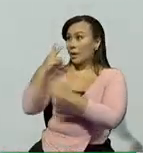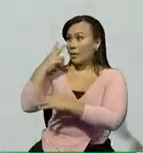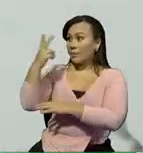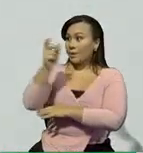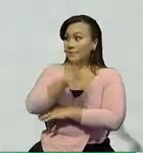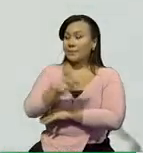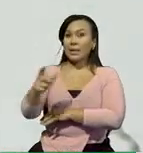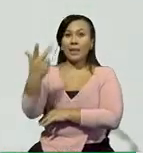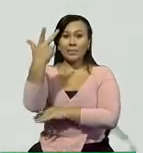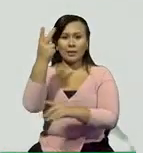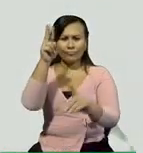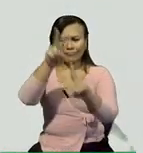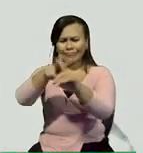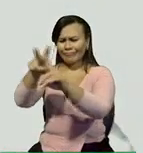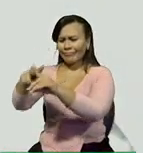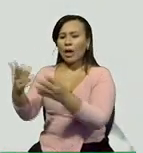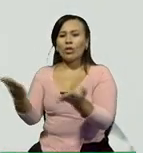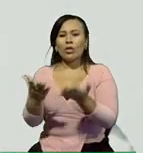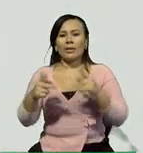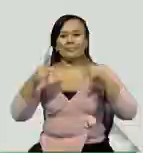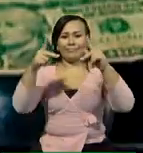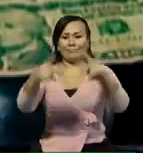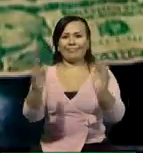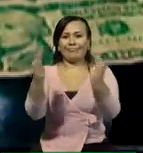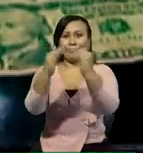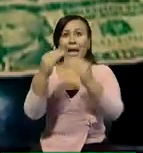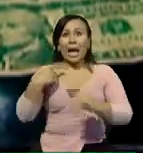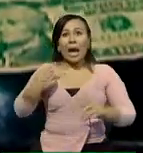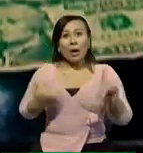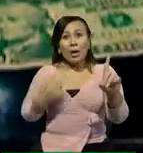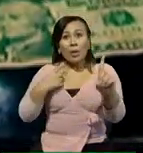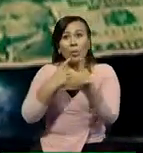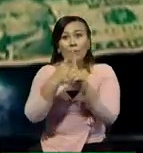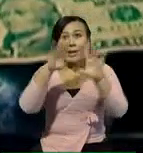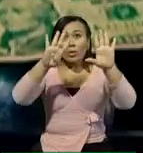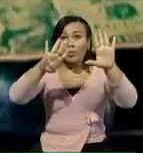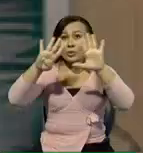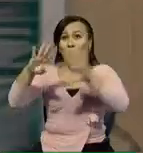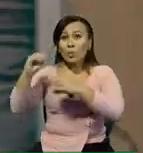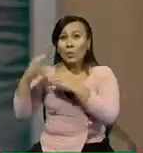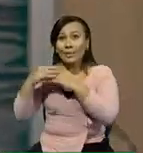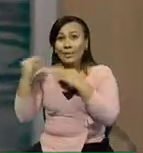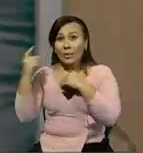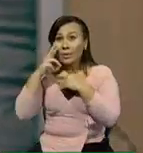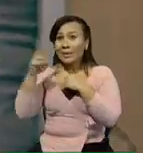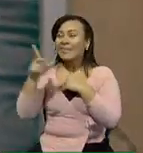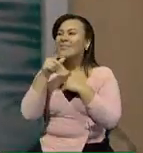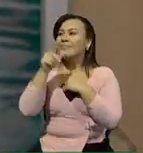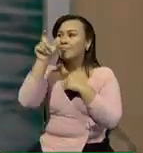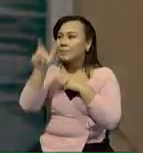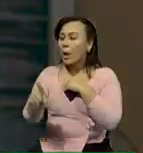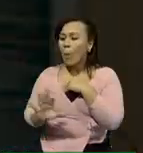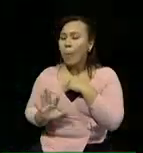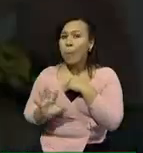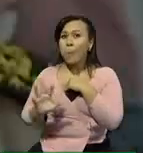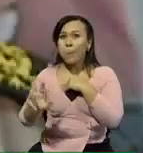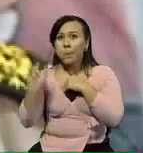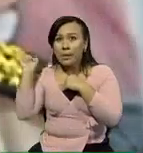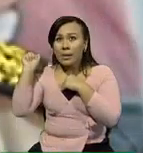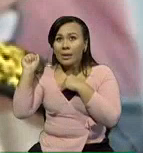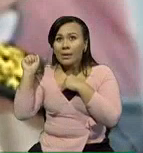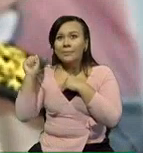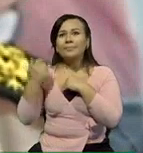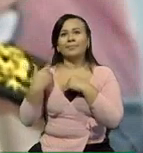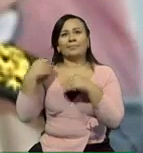realizó 3 allanamientos en la isla trinitaria, recuperando $990 que le quitaron a este ciudadano. En